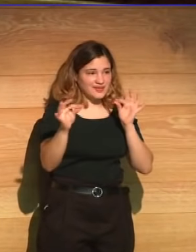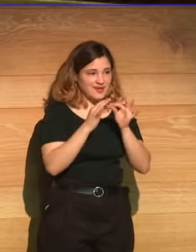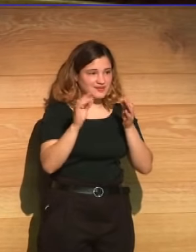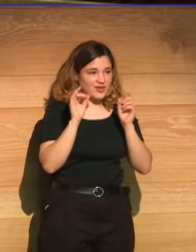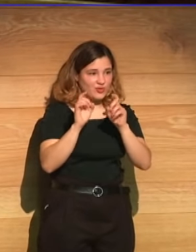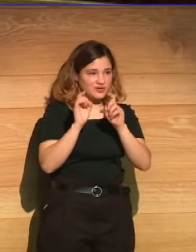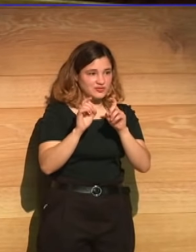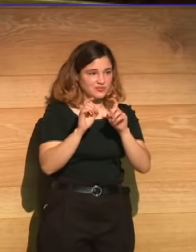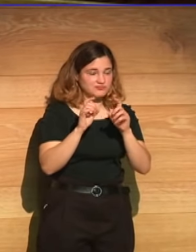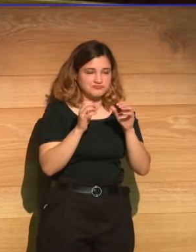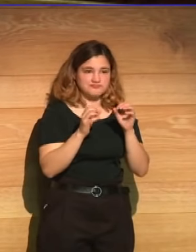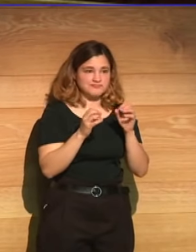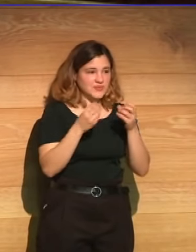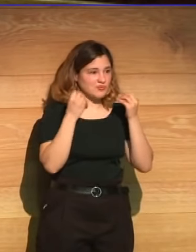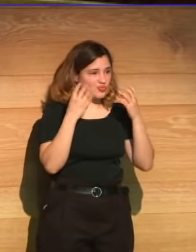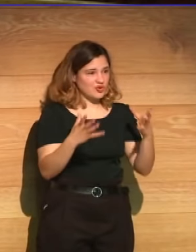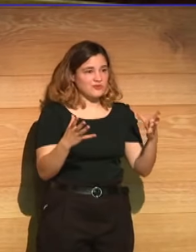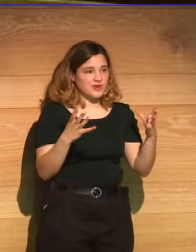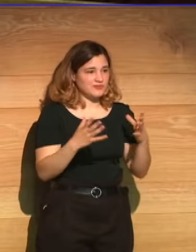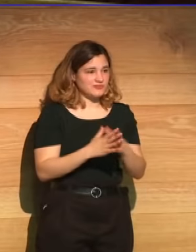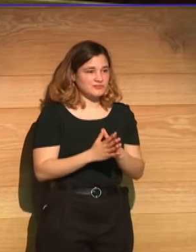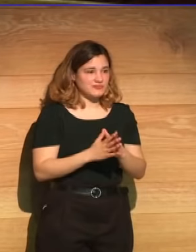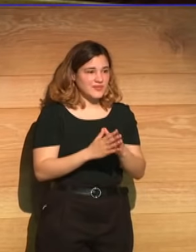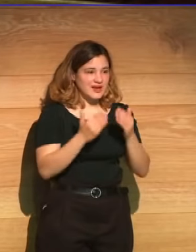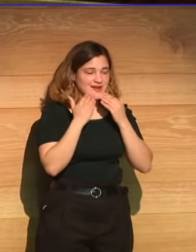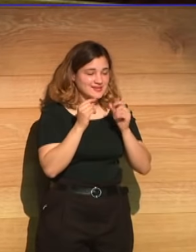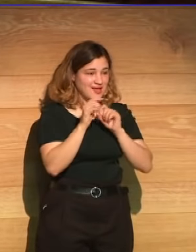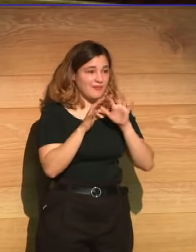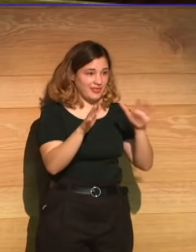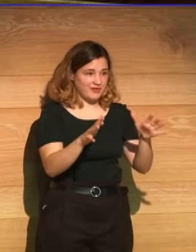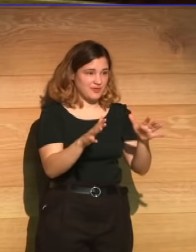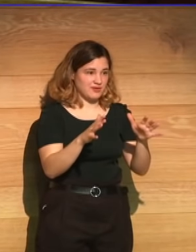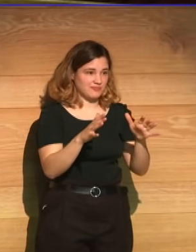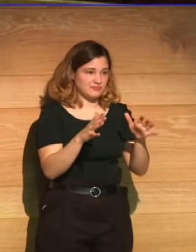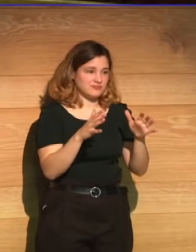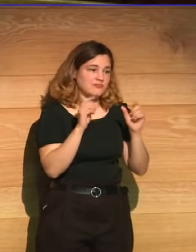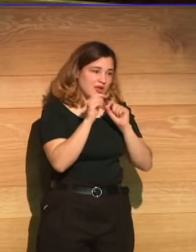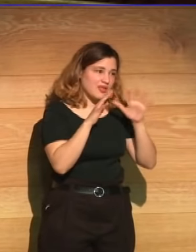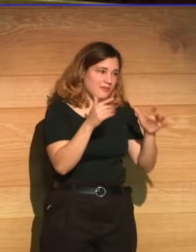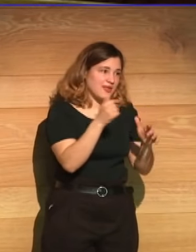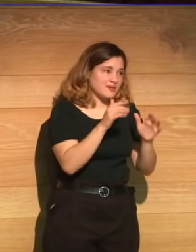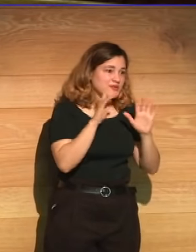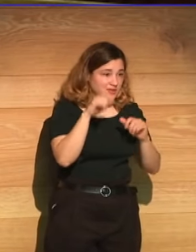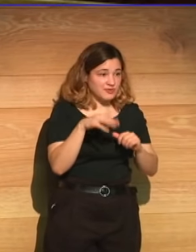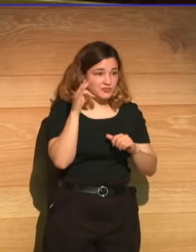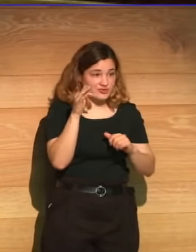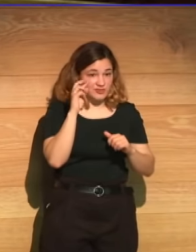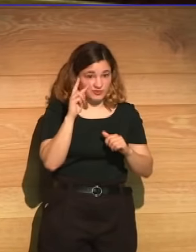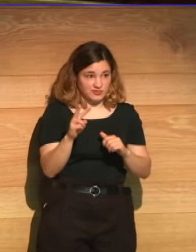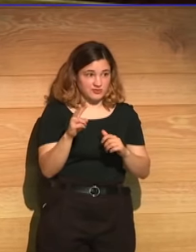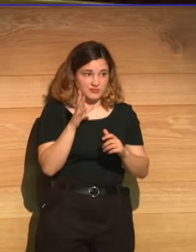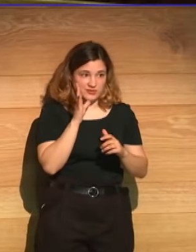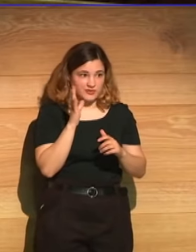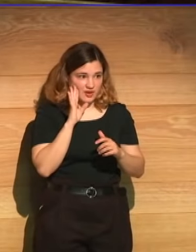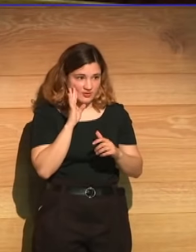camino, claramente, gracias a la pandemia, con todos sus aspectos negativos. Nos ha enseñado la posibilidad de acceder